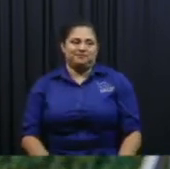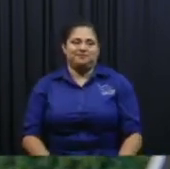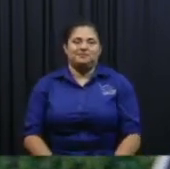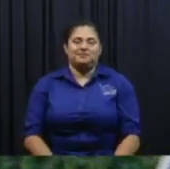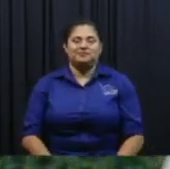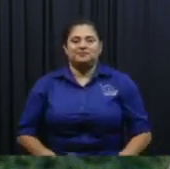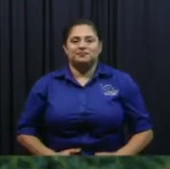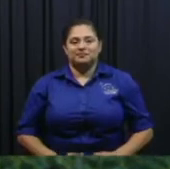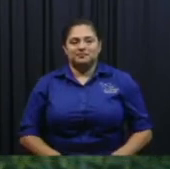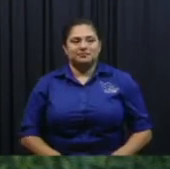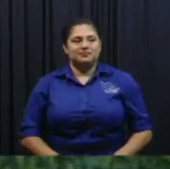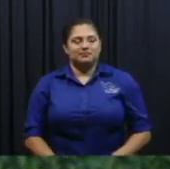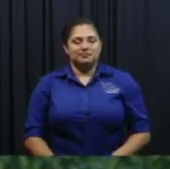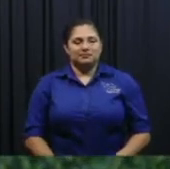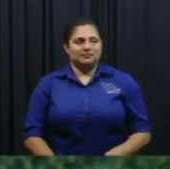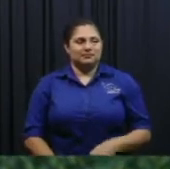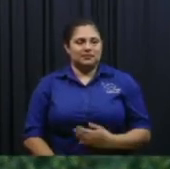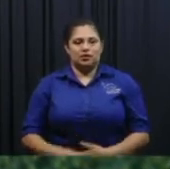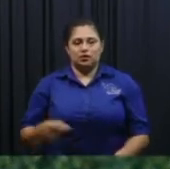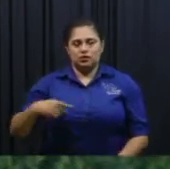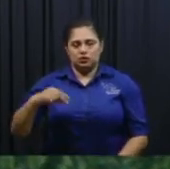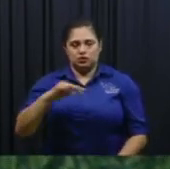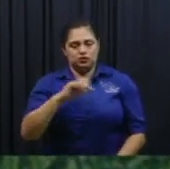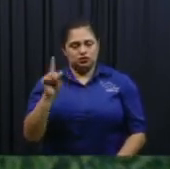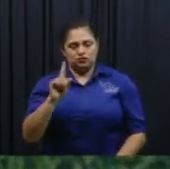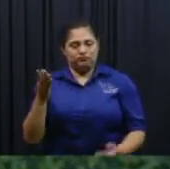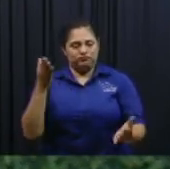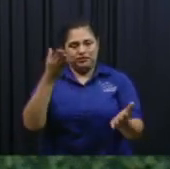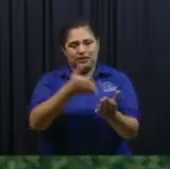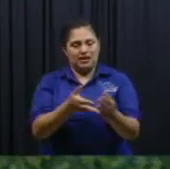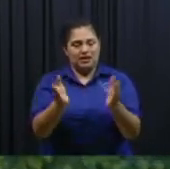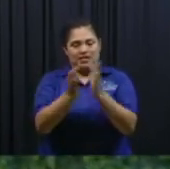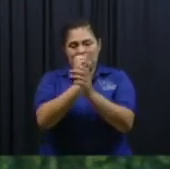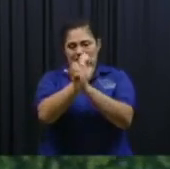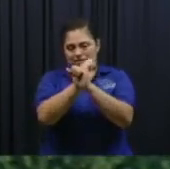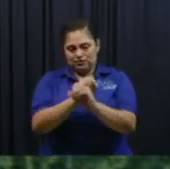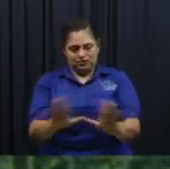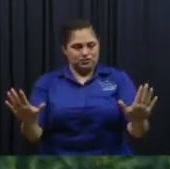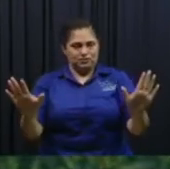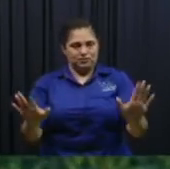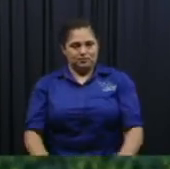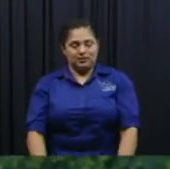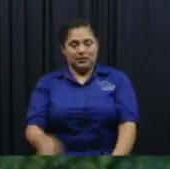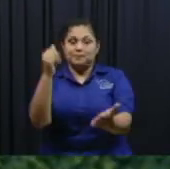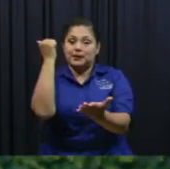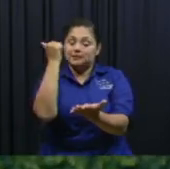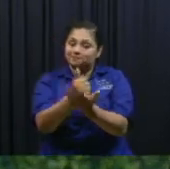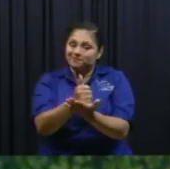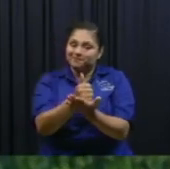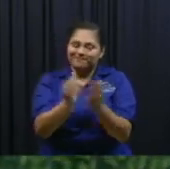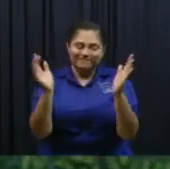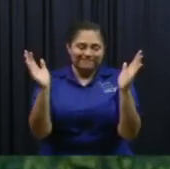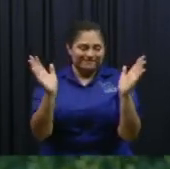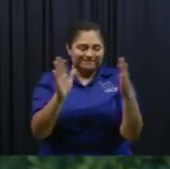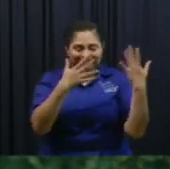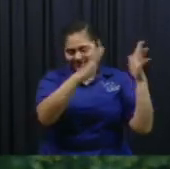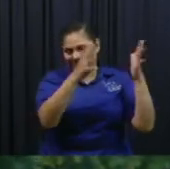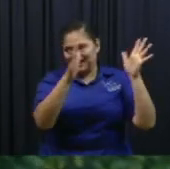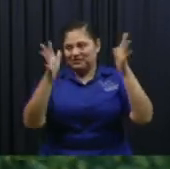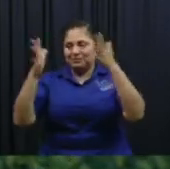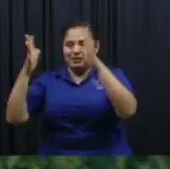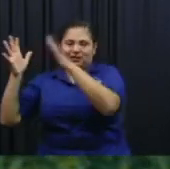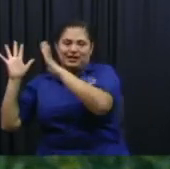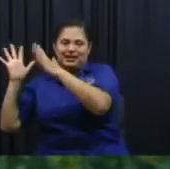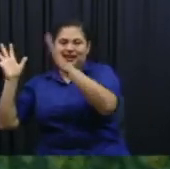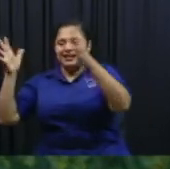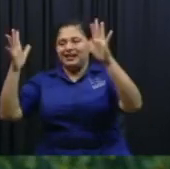paz y seguridad nosotros no vamos a la destrucción Amén Dale otro aplauso al rey